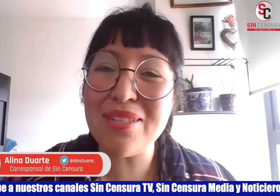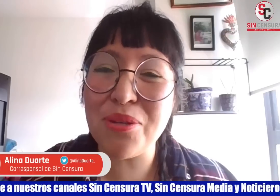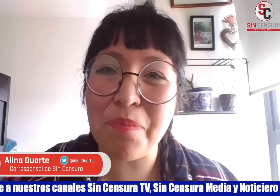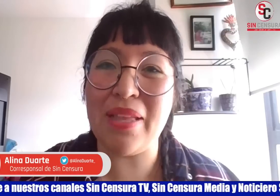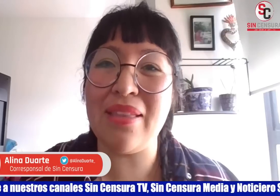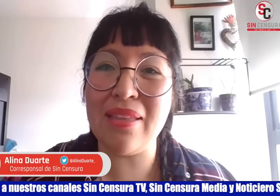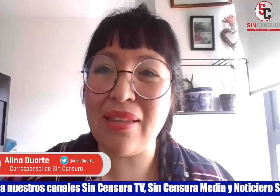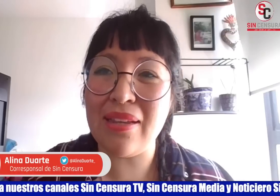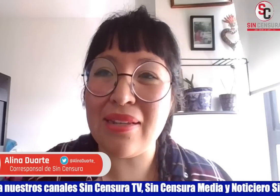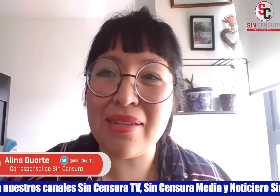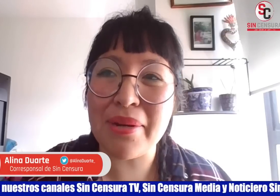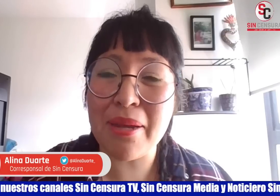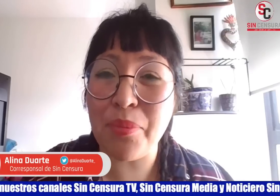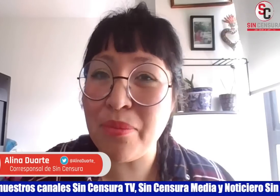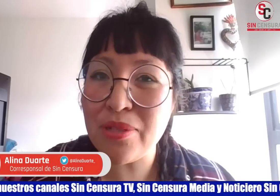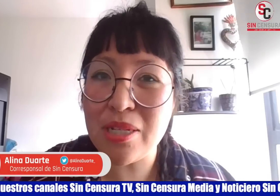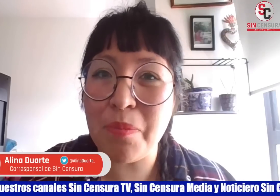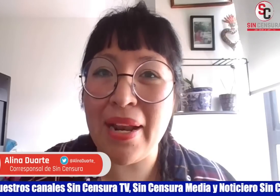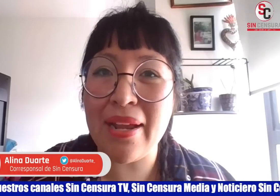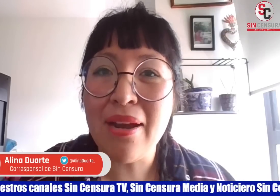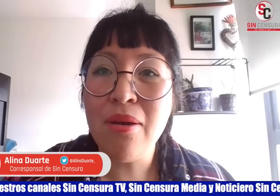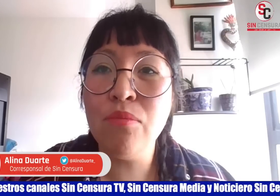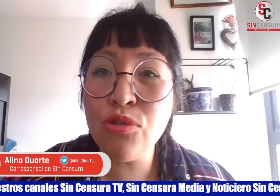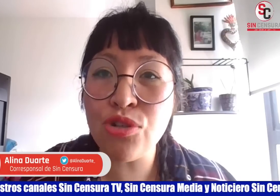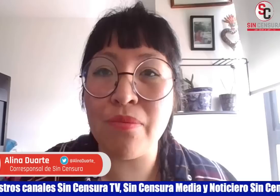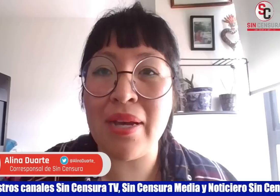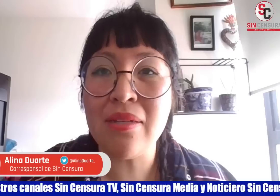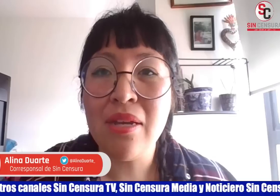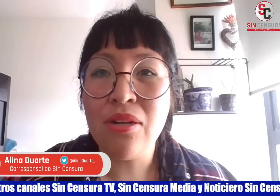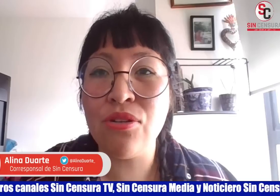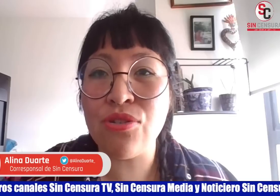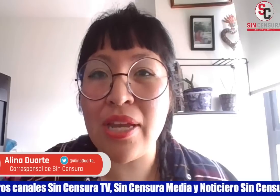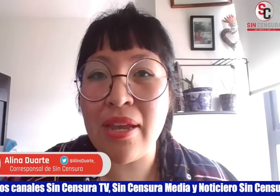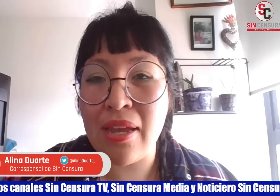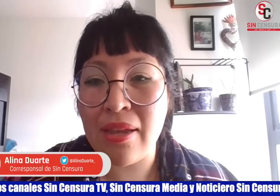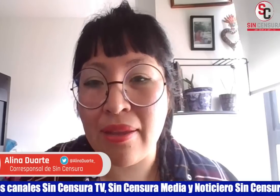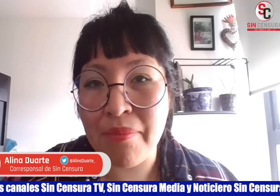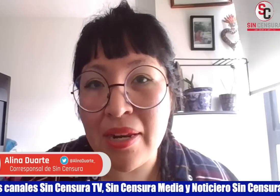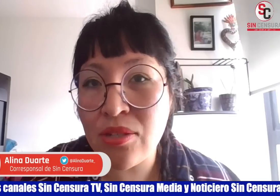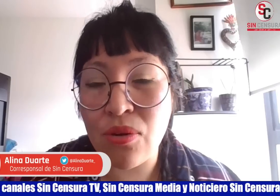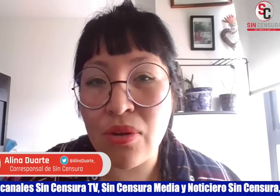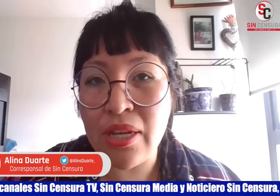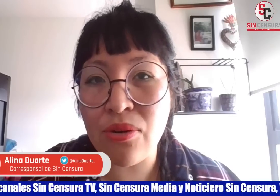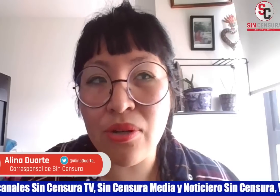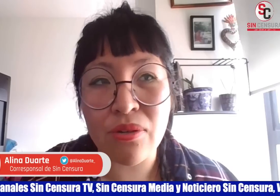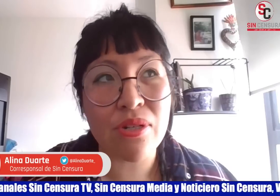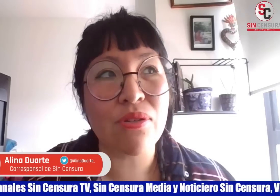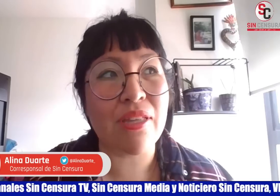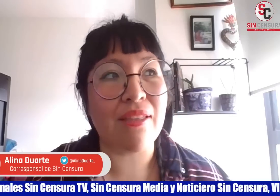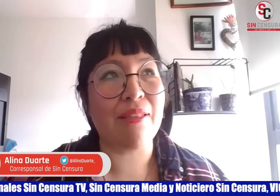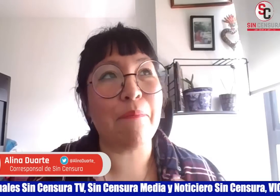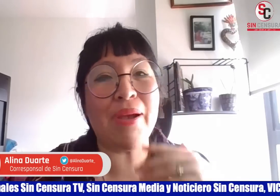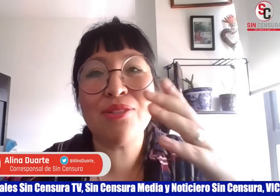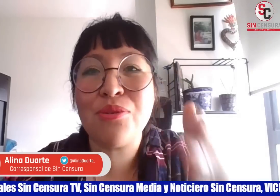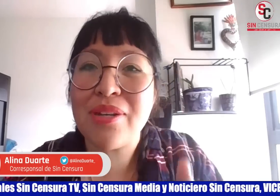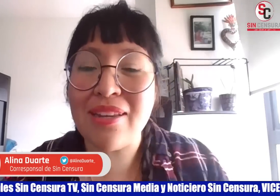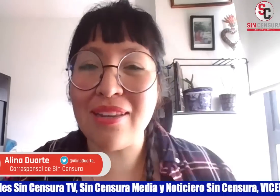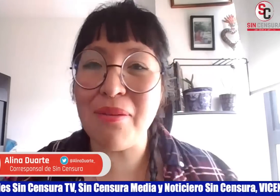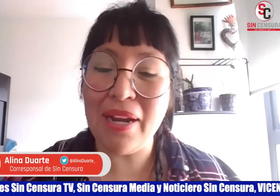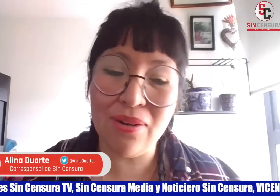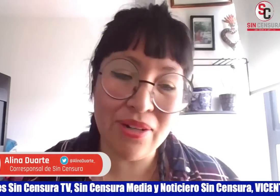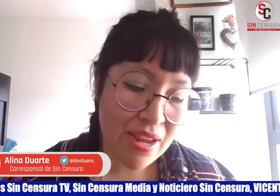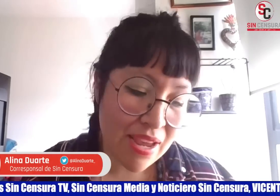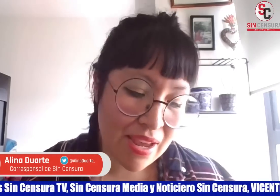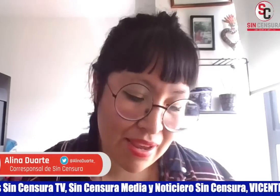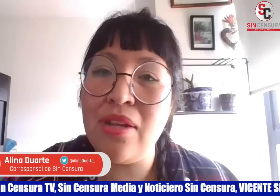aún más sorprendente, el saber que podemos esperar mucho más? No sé, también esto lo ligo y con eso te paso